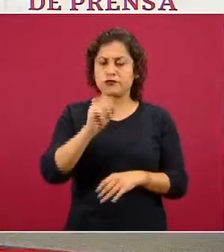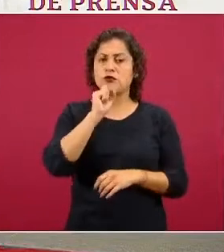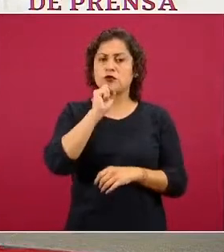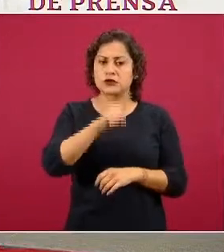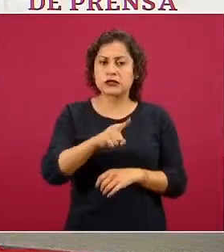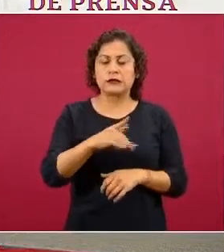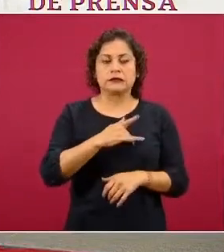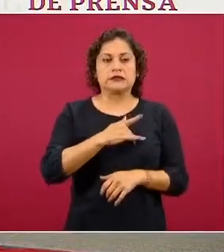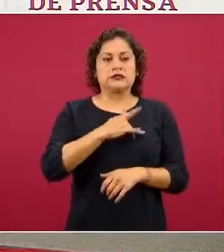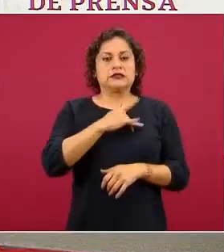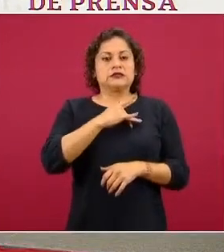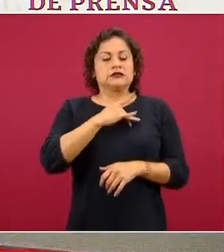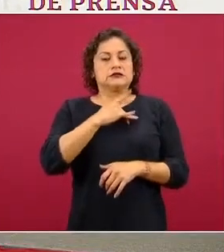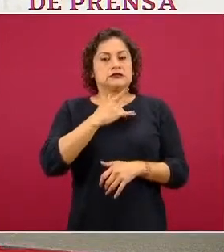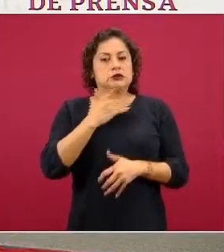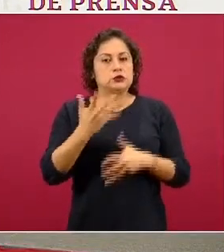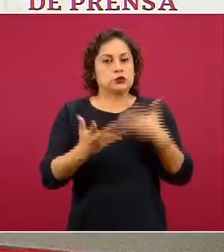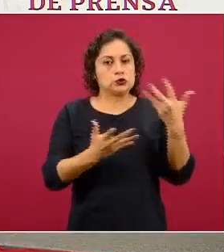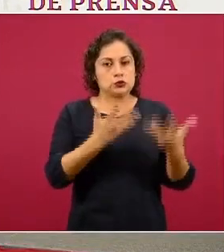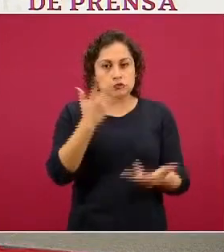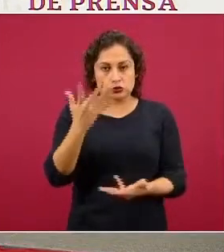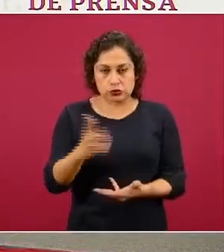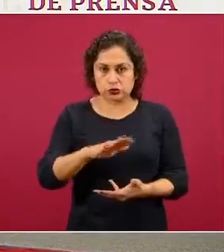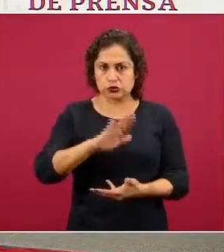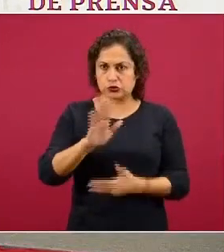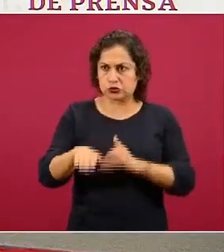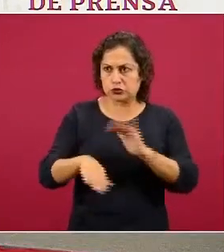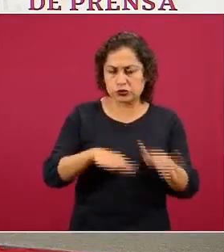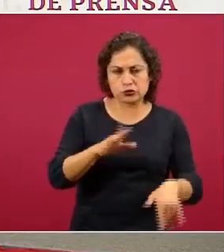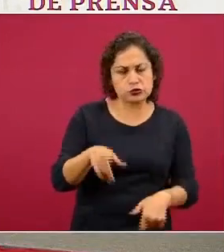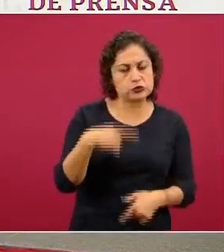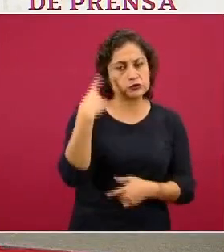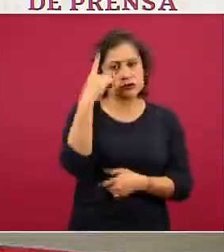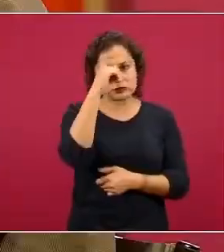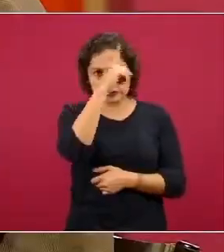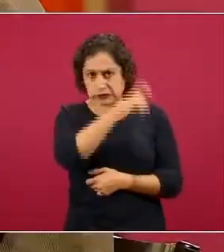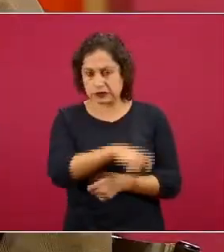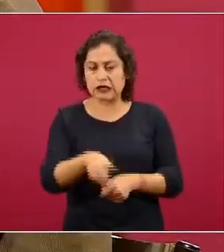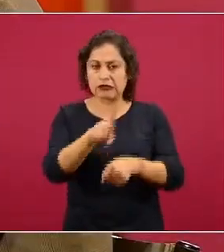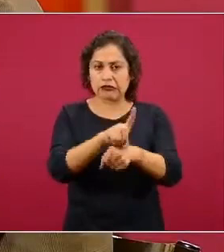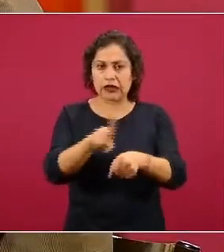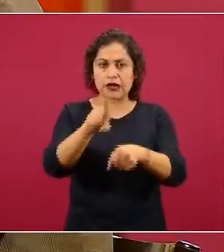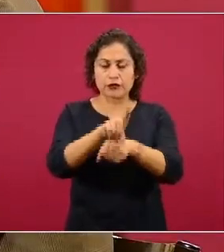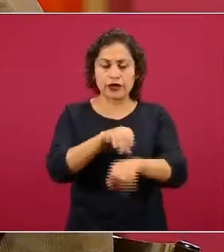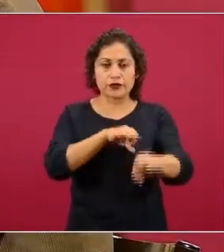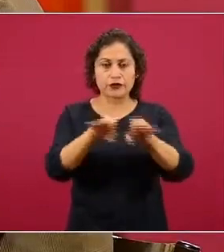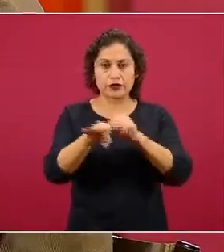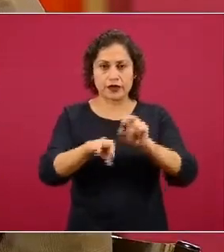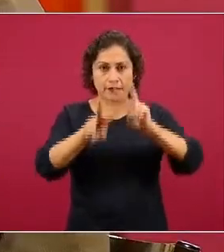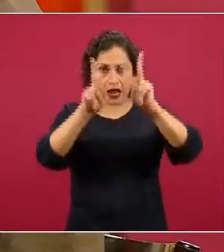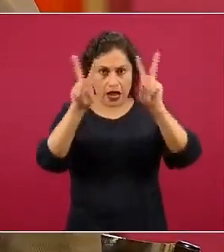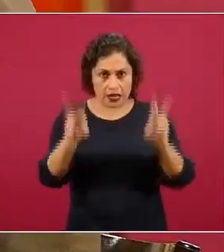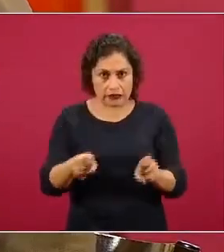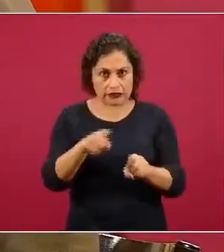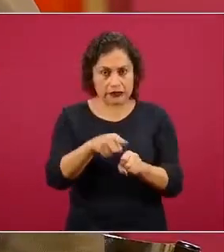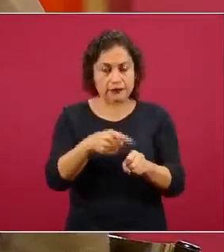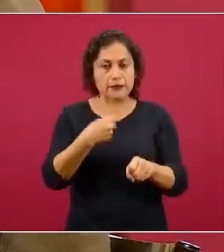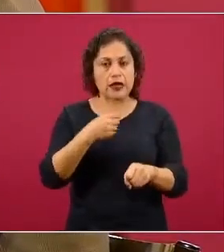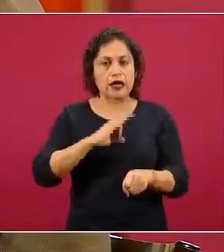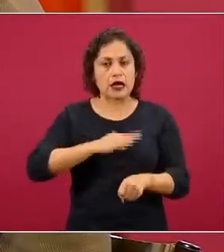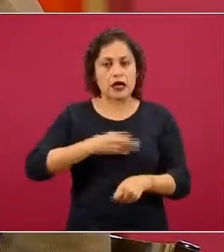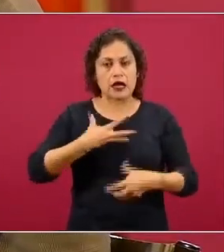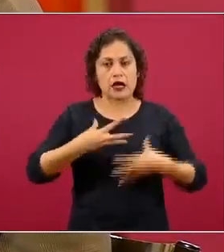carga emotiva compleja, ¿no? De estar todos los días en esta línea de batalla, pues sí,